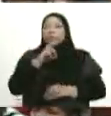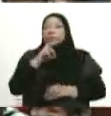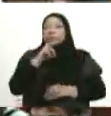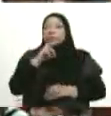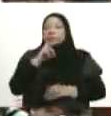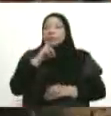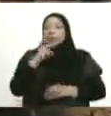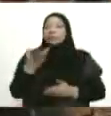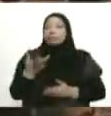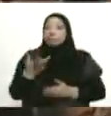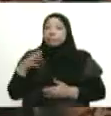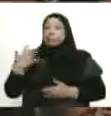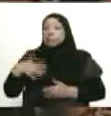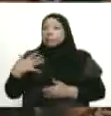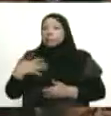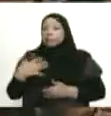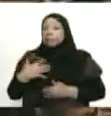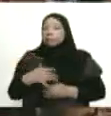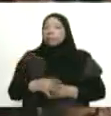Ya va, vamos para allá.